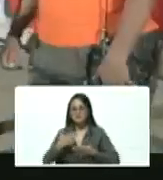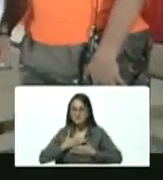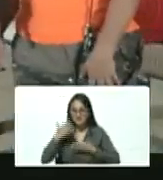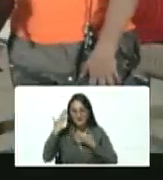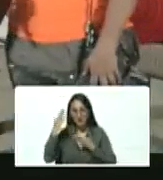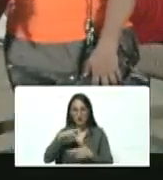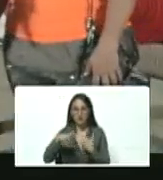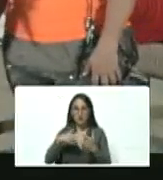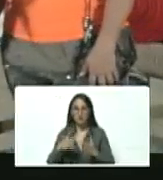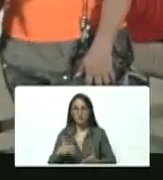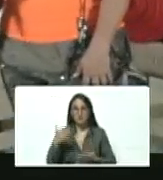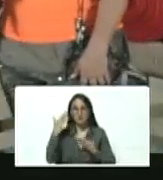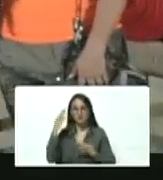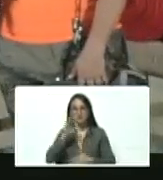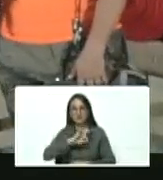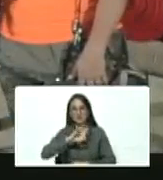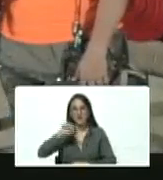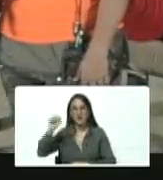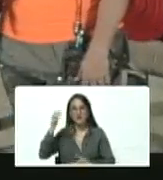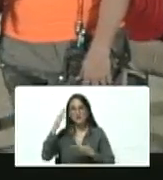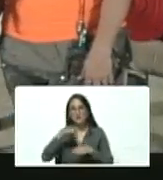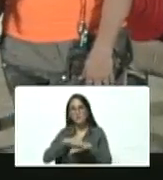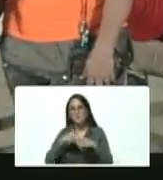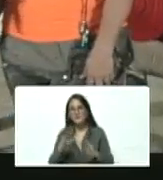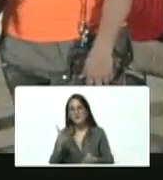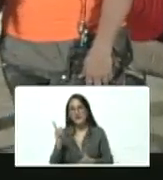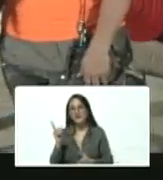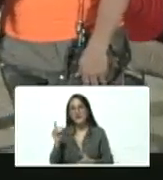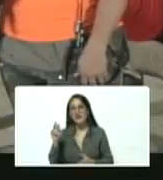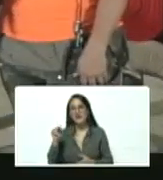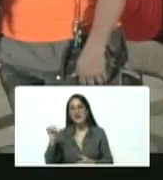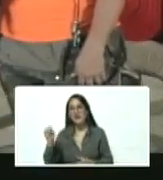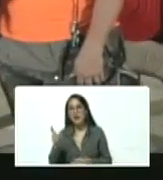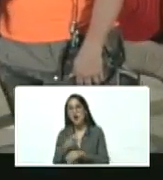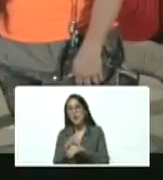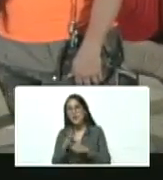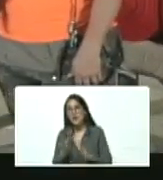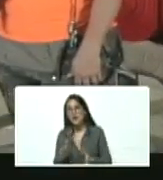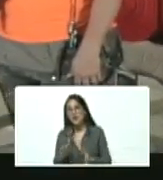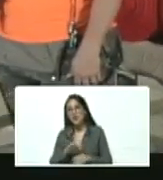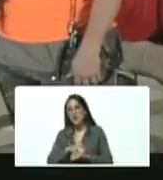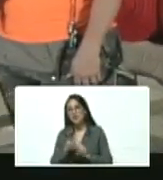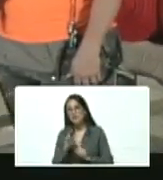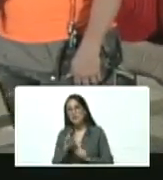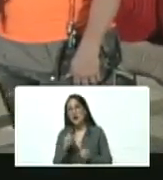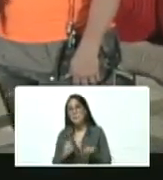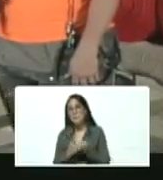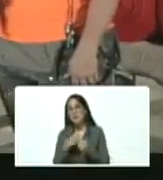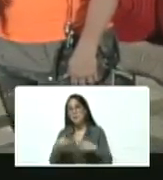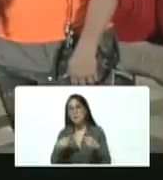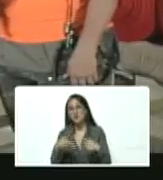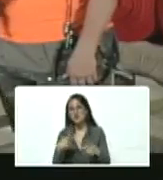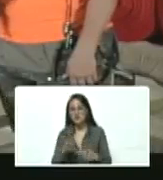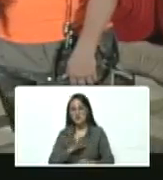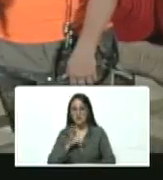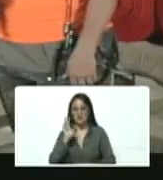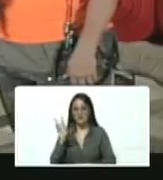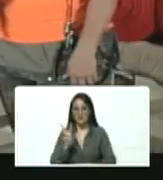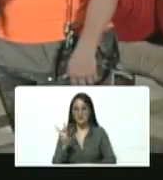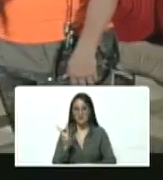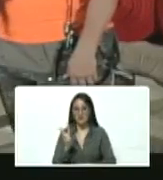socialista y revolucionario. Un saludo a la ministra Denis Álvarez, al gobernador Héctor Rodríguez por su apoyo en el proceso productivo del país y